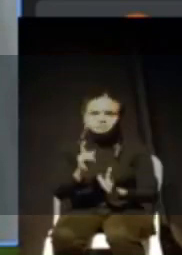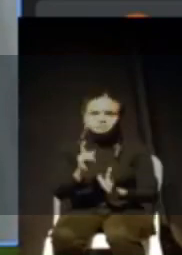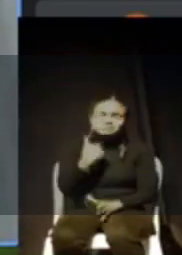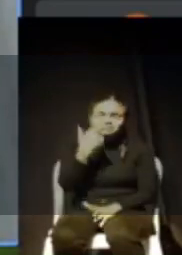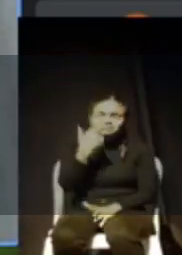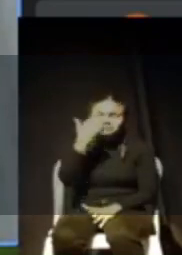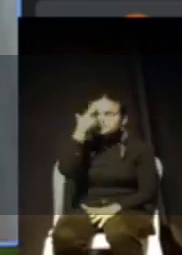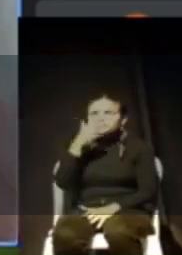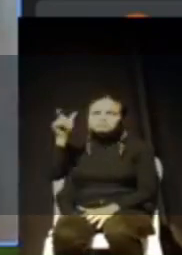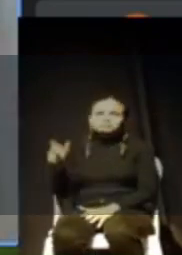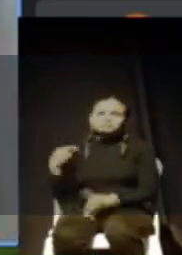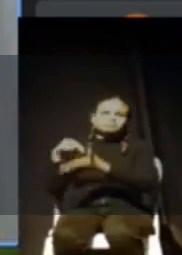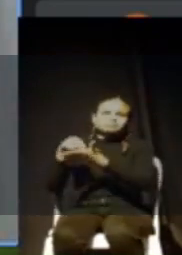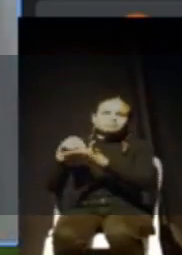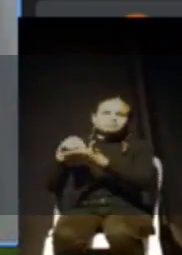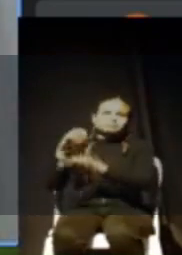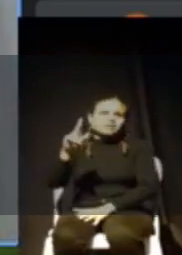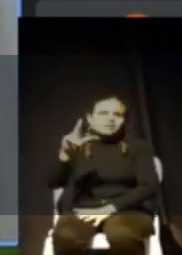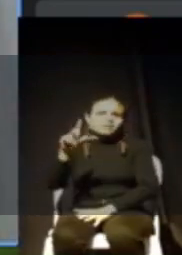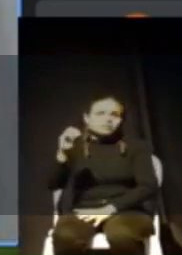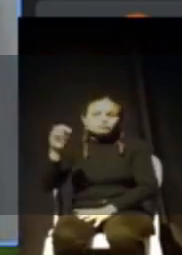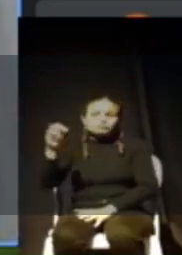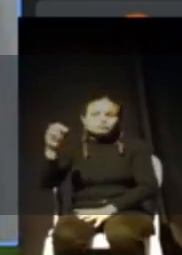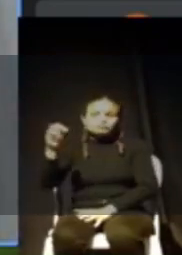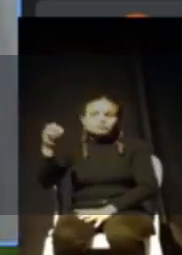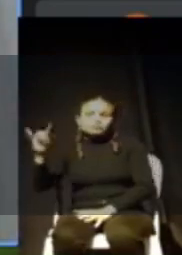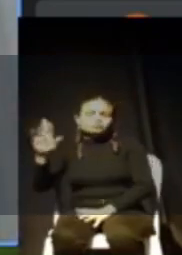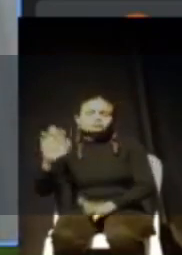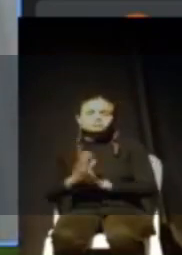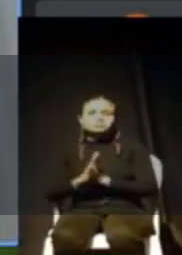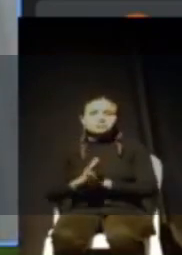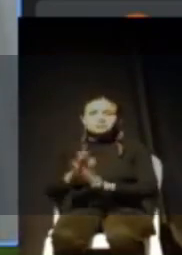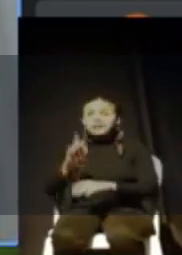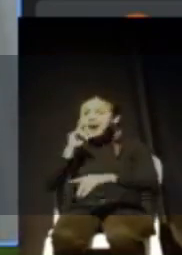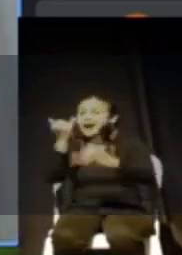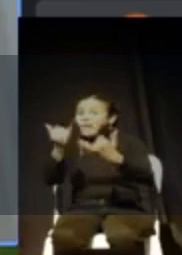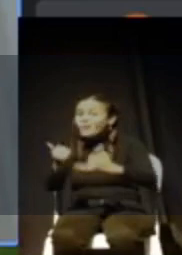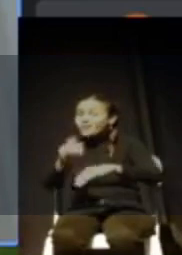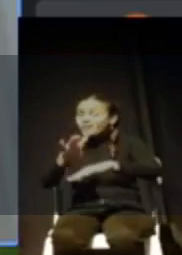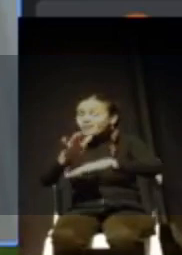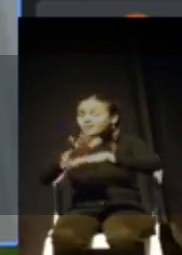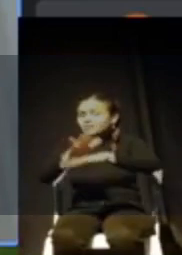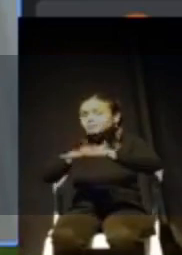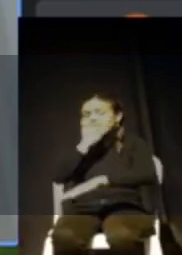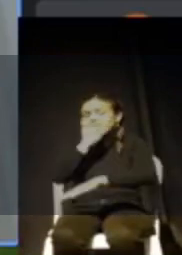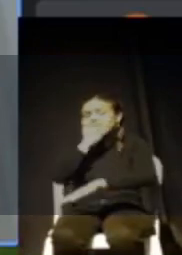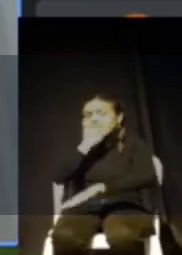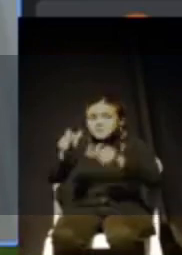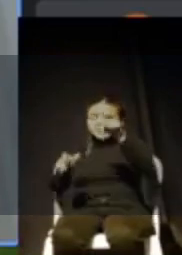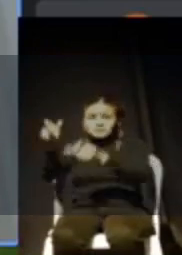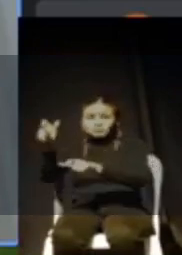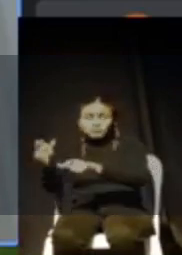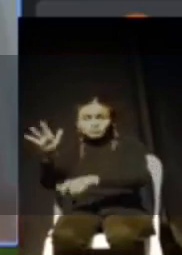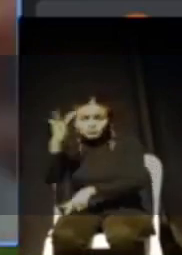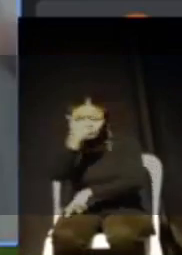en Carlos Moore. Por consiguiente, la educación afrocolombiana debe ser indudablemente